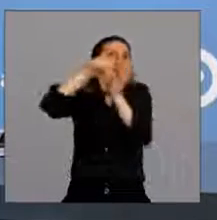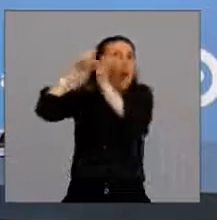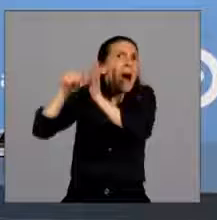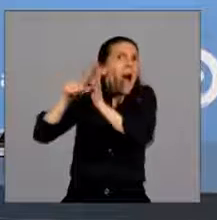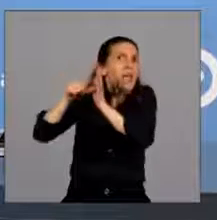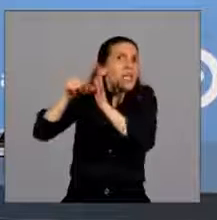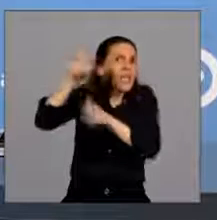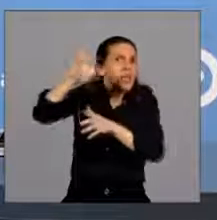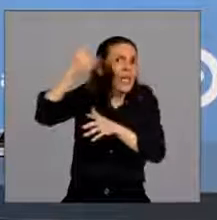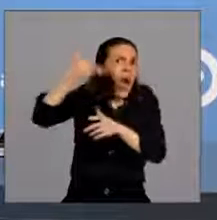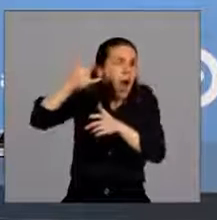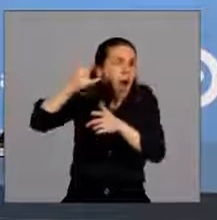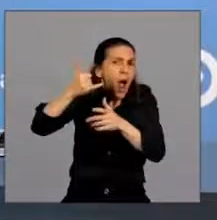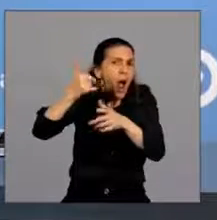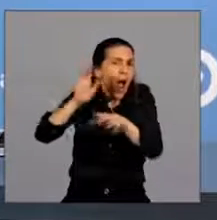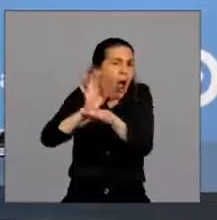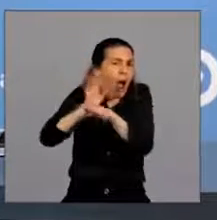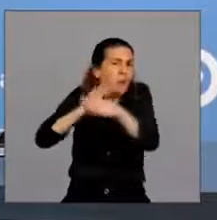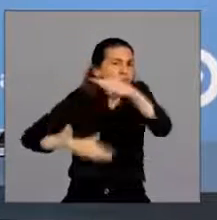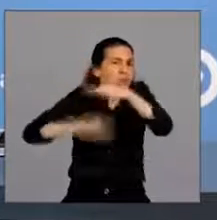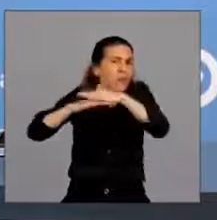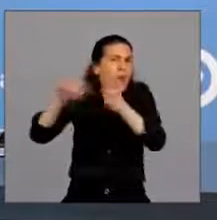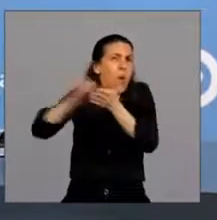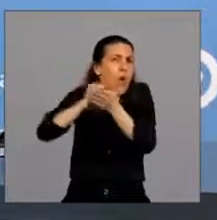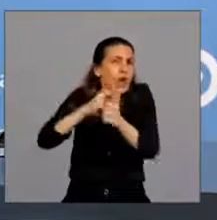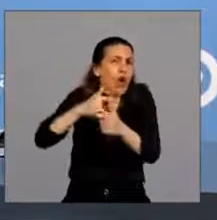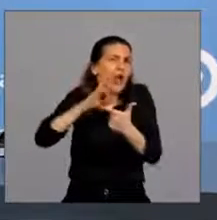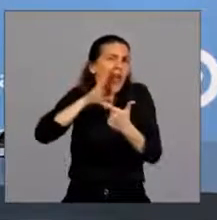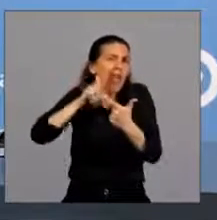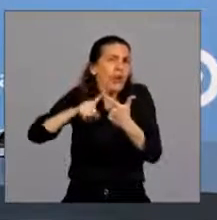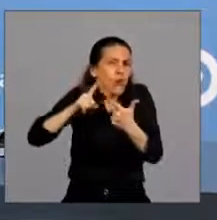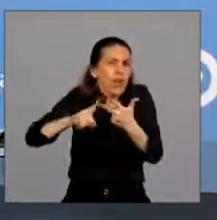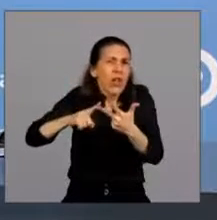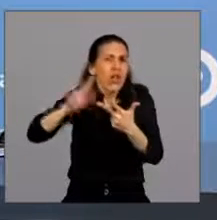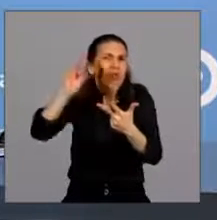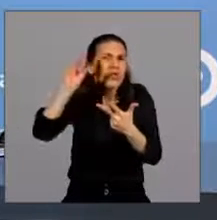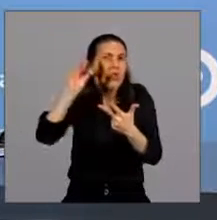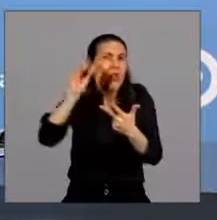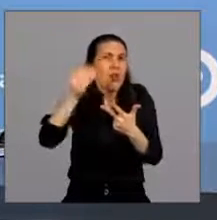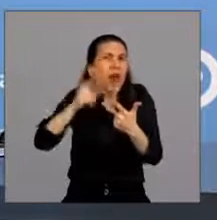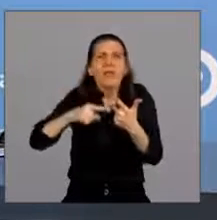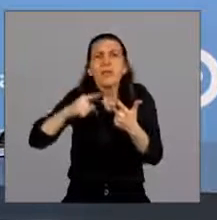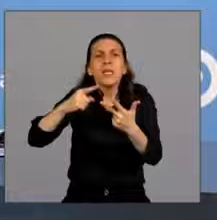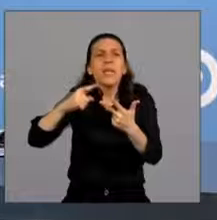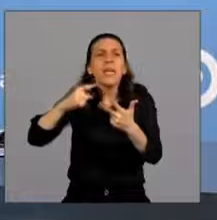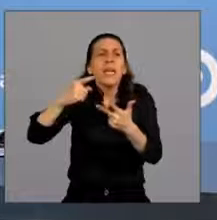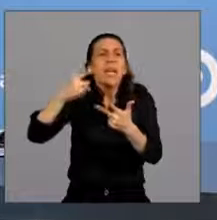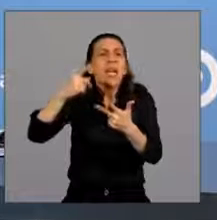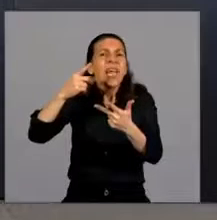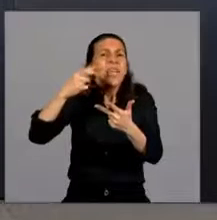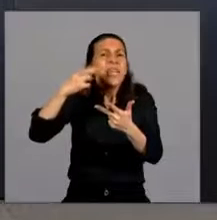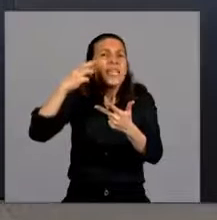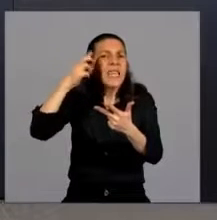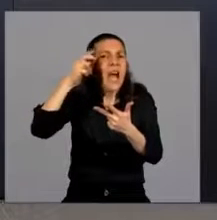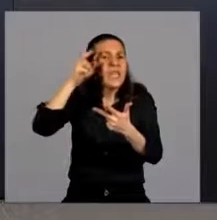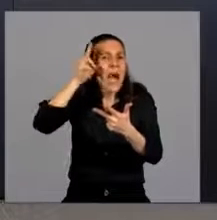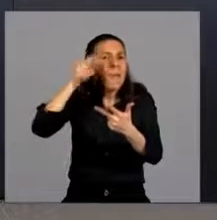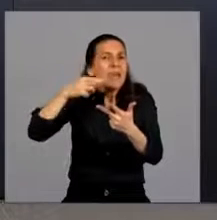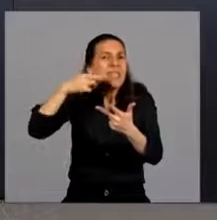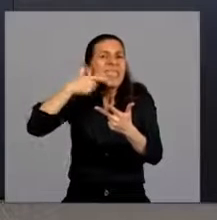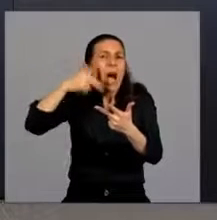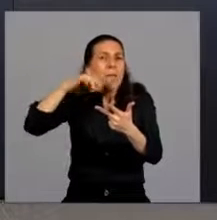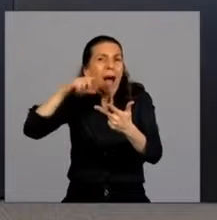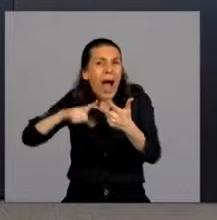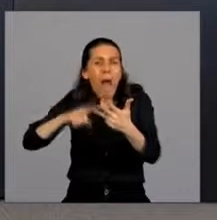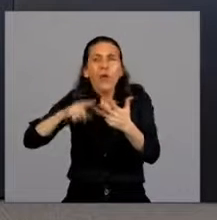sus máximos picos en Nueva York, en los Estados Unidos, en Brasil, en San Pablo y en Río, en Brasil, en las grandes